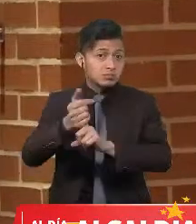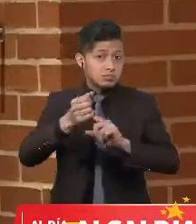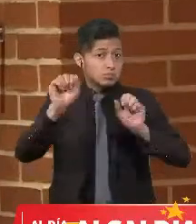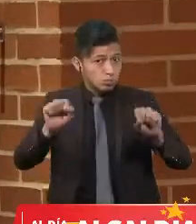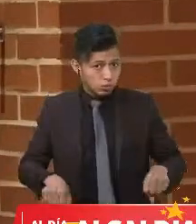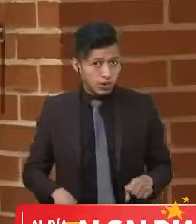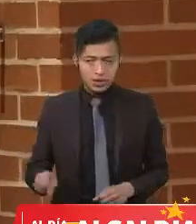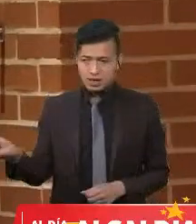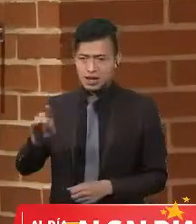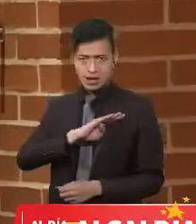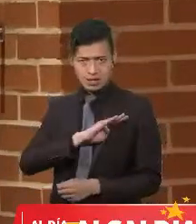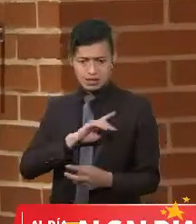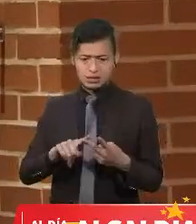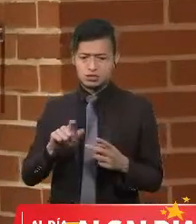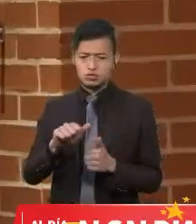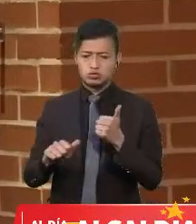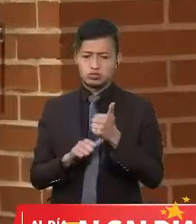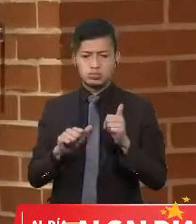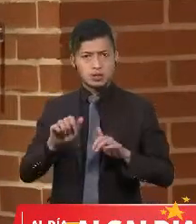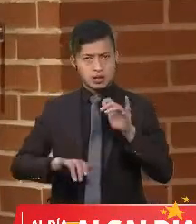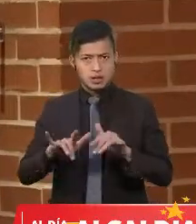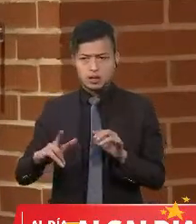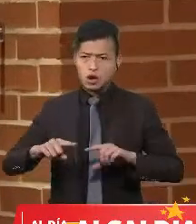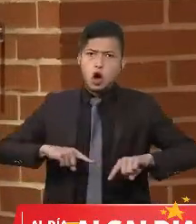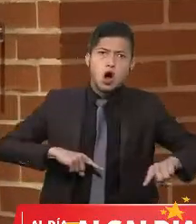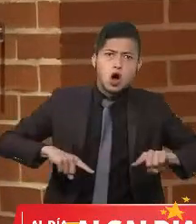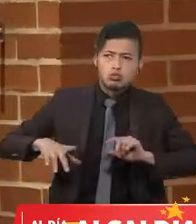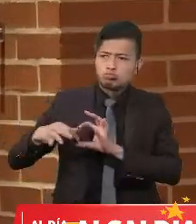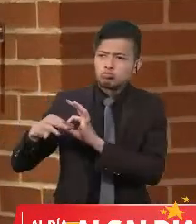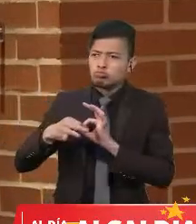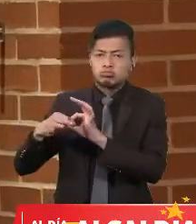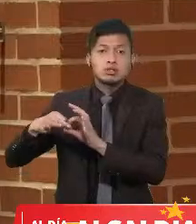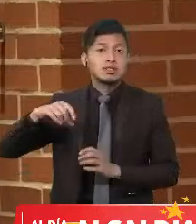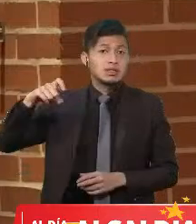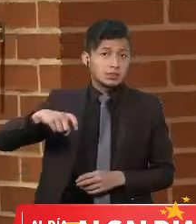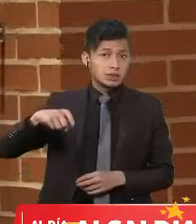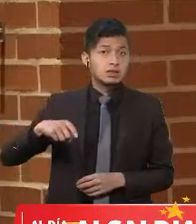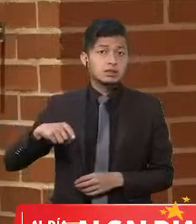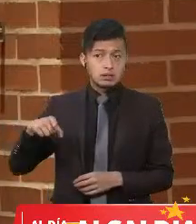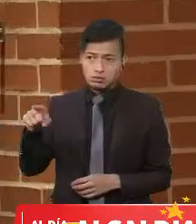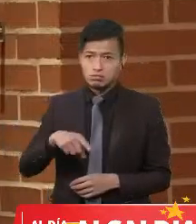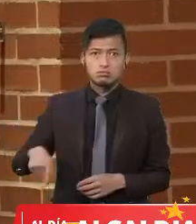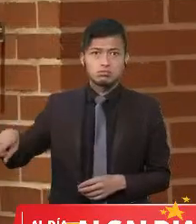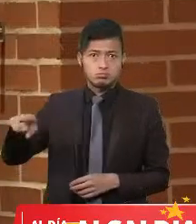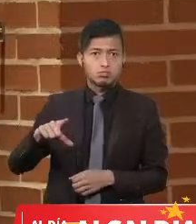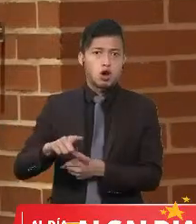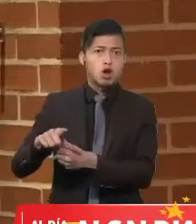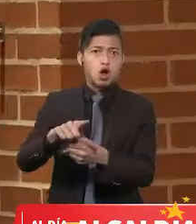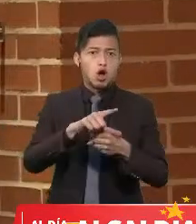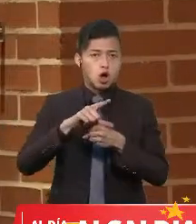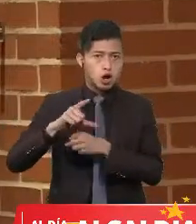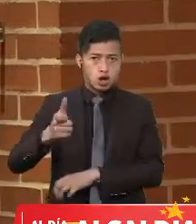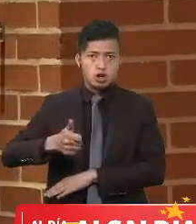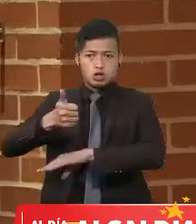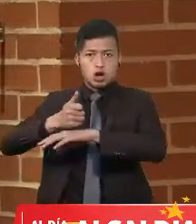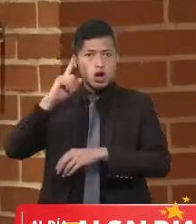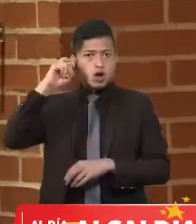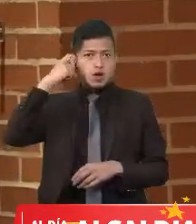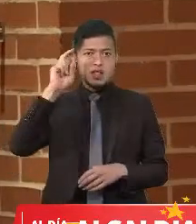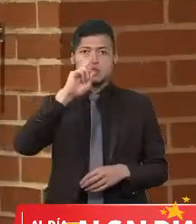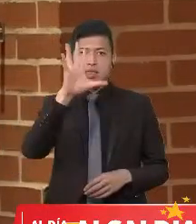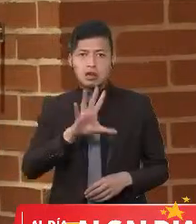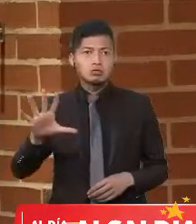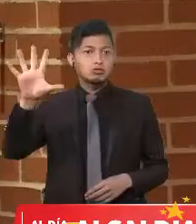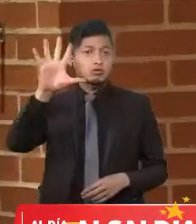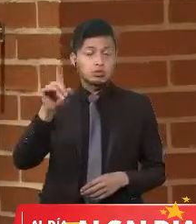señor subsecretario, en esa coordinación necesaria que tienen que hacer ustedes como autoridad local y el gobierno nacional. Lo que ustedes ven